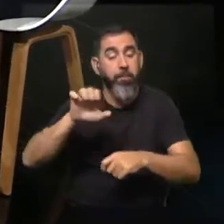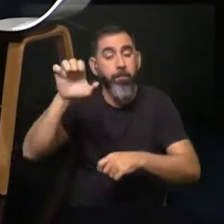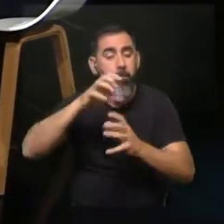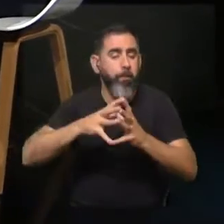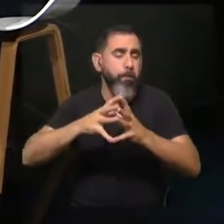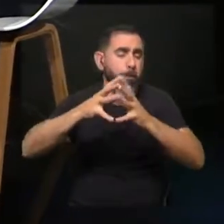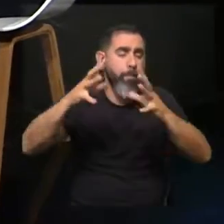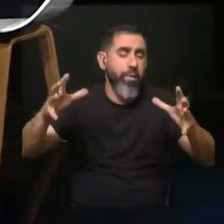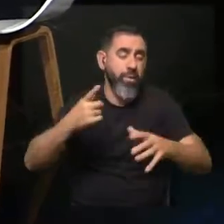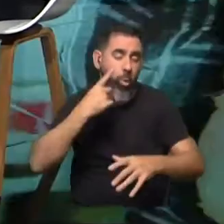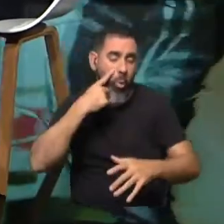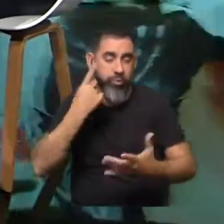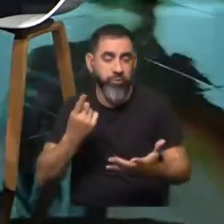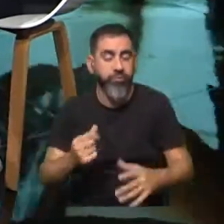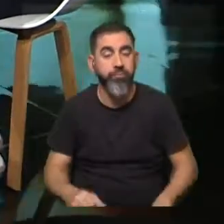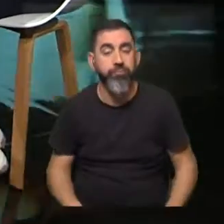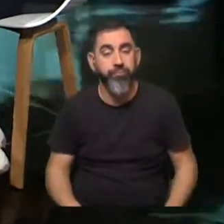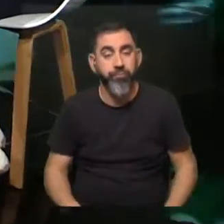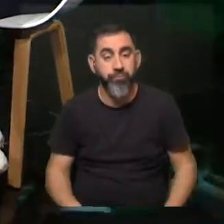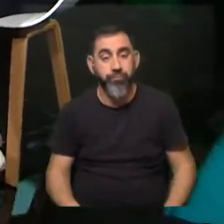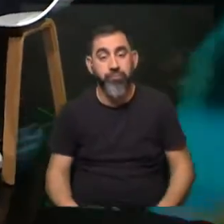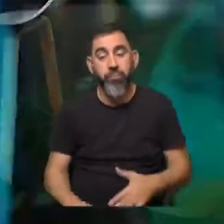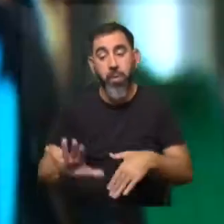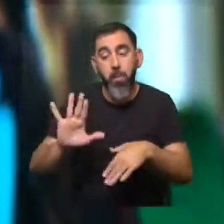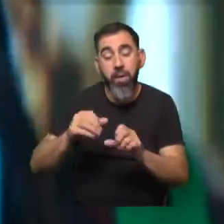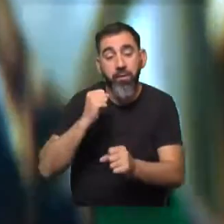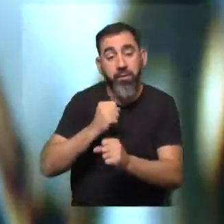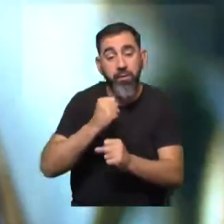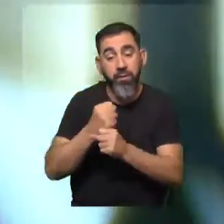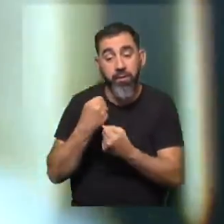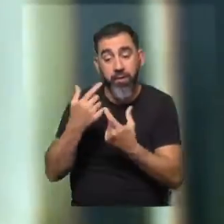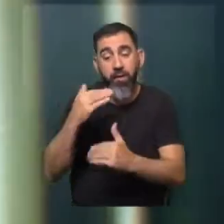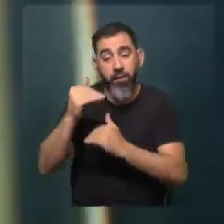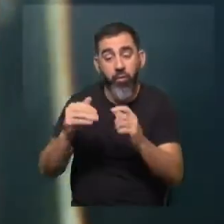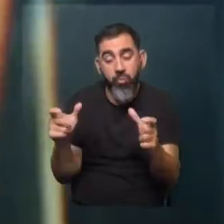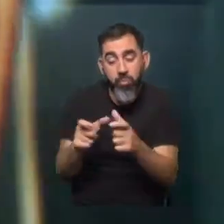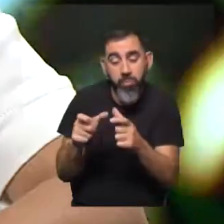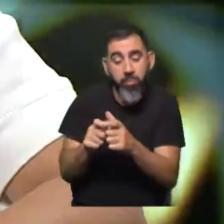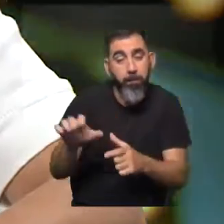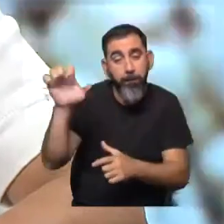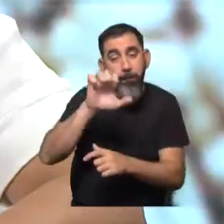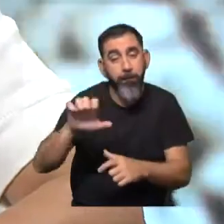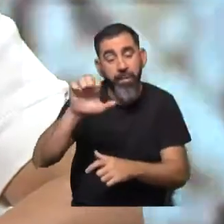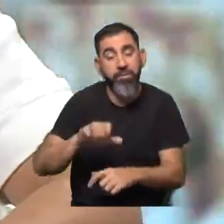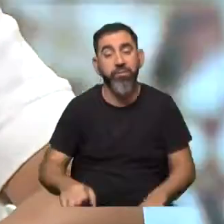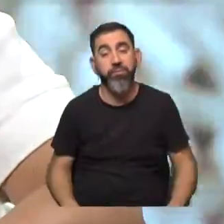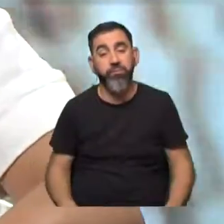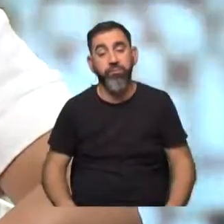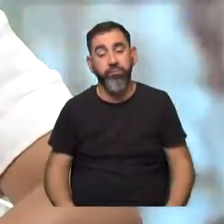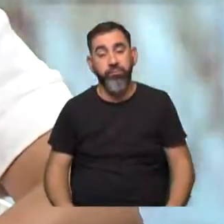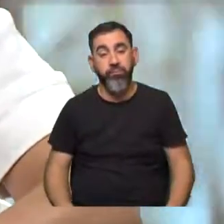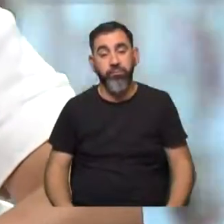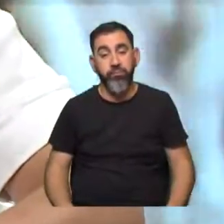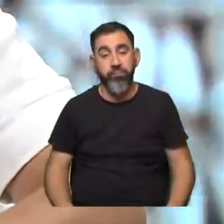actores de los ya conocidos, lo cierto es que quienes generan más trabajo y más posibilidad de desarrollo son los chiquitos. Exactamente, sí, sí. De